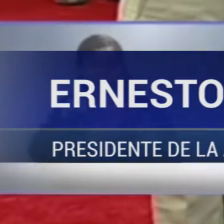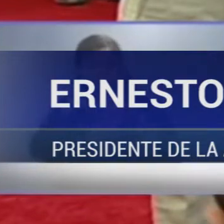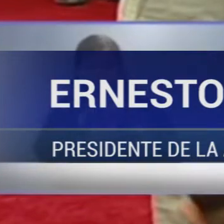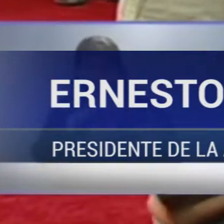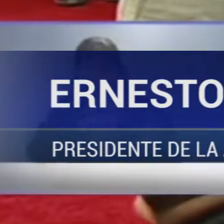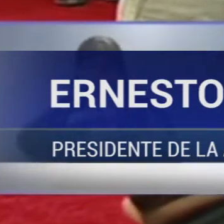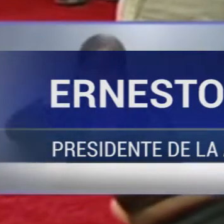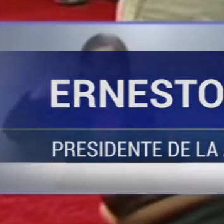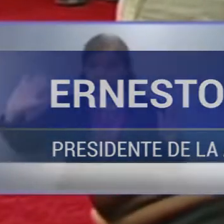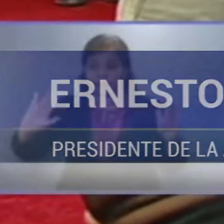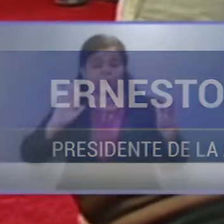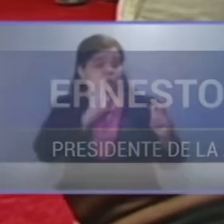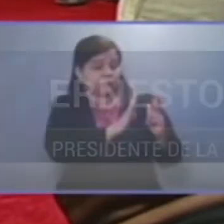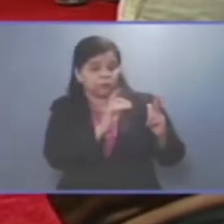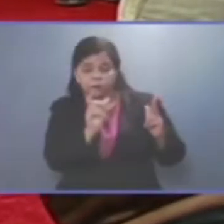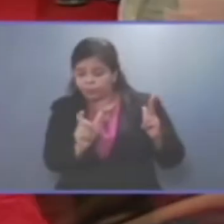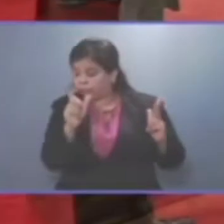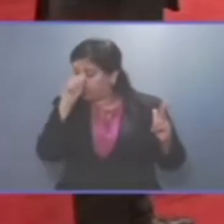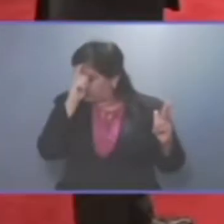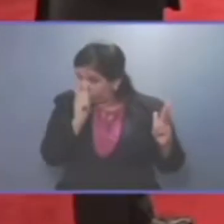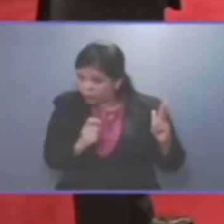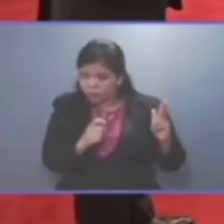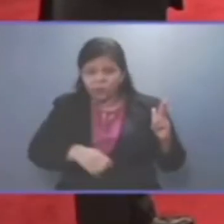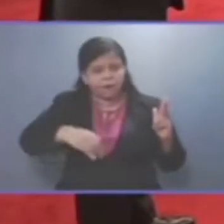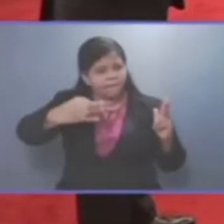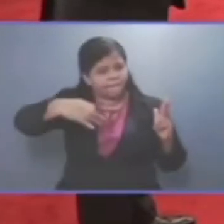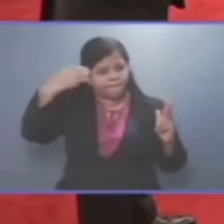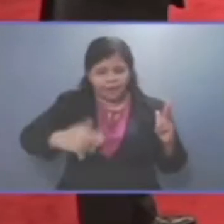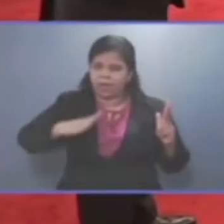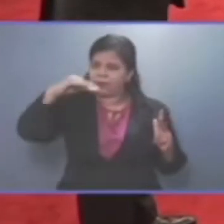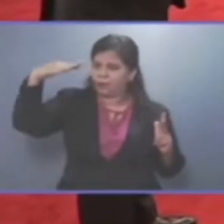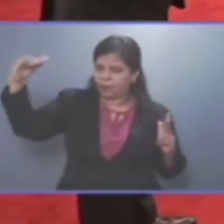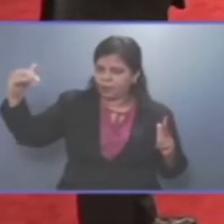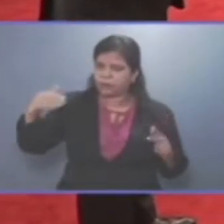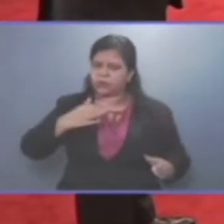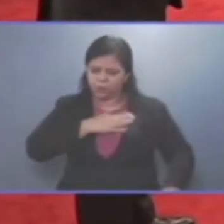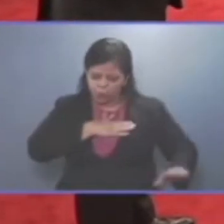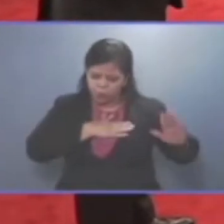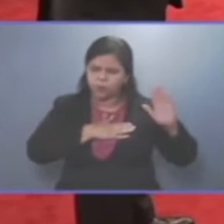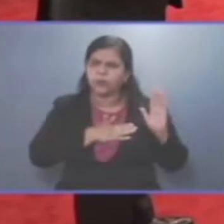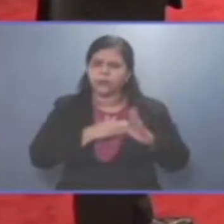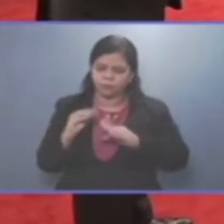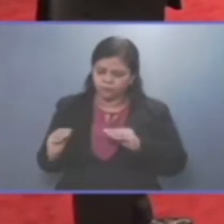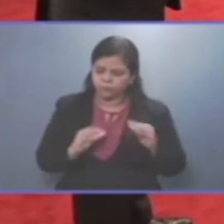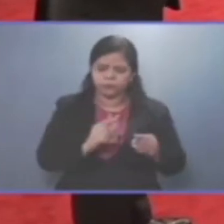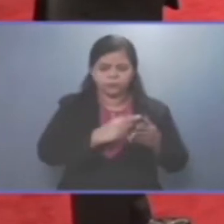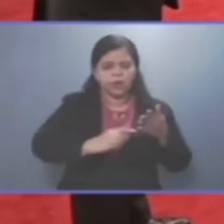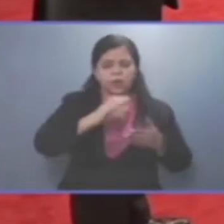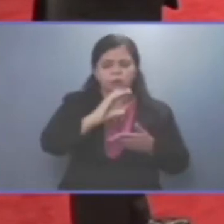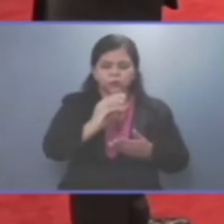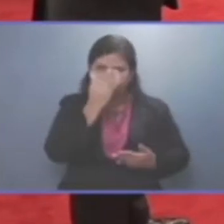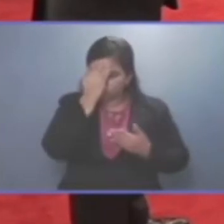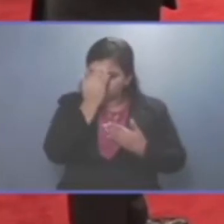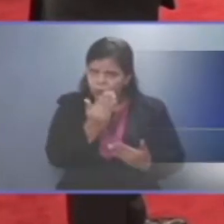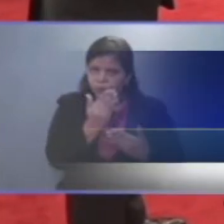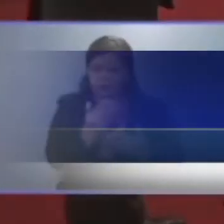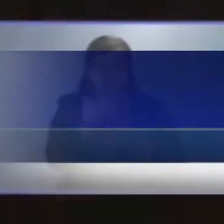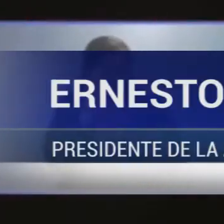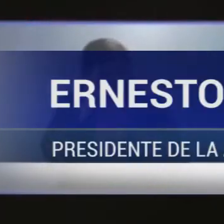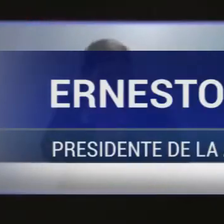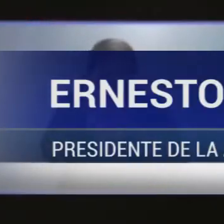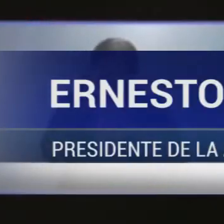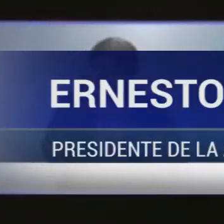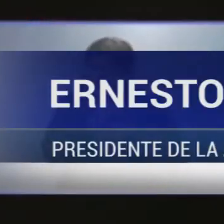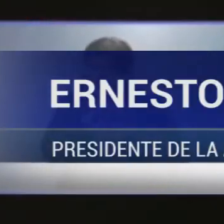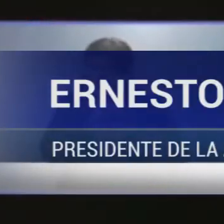Protestáis bajo vuestra palabra de honor ser fiel a la República, cumplir y hacer cumplir la Constitución, ateniéndose